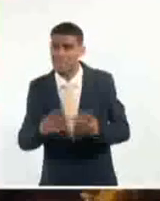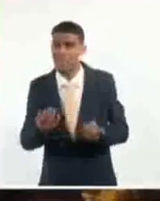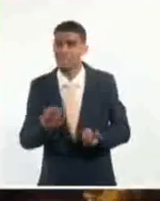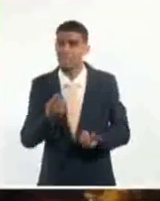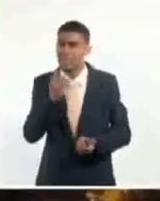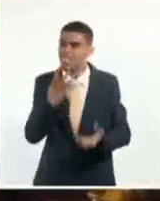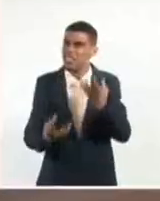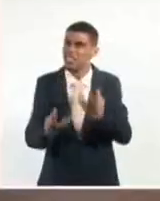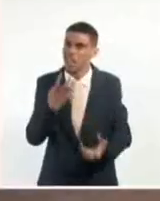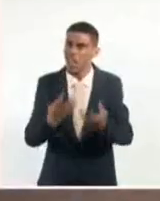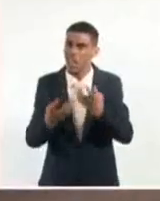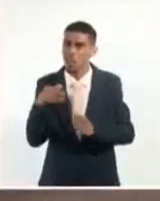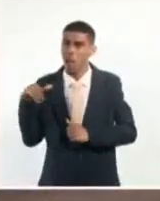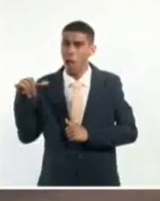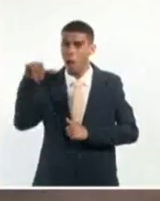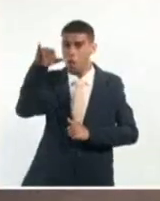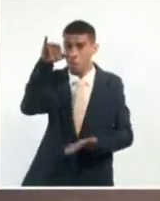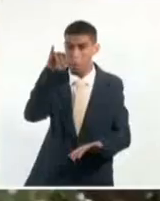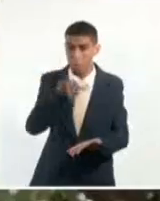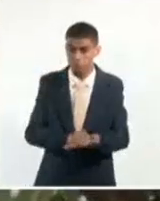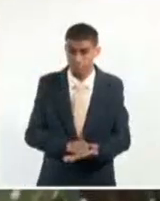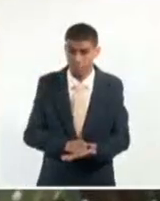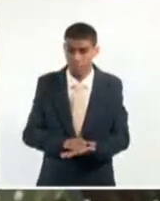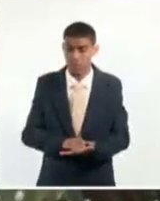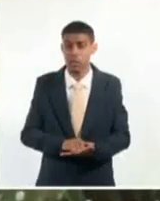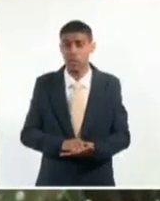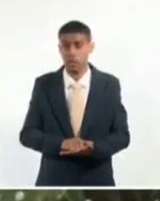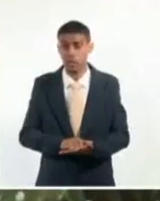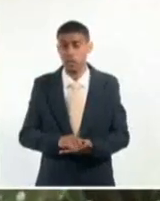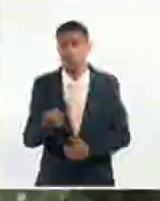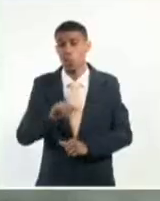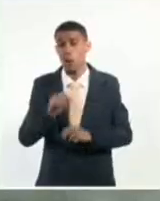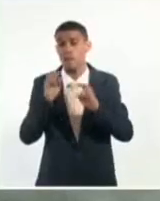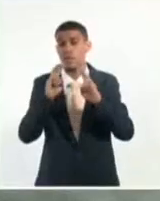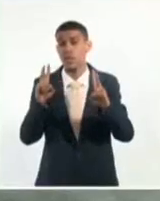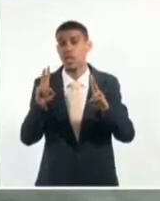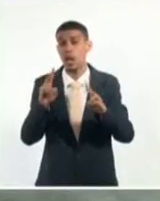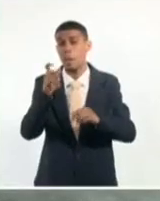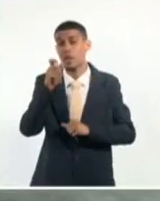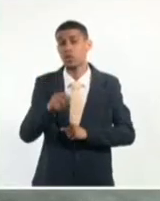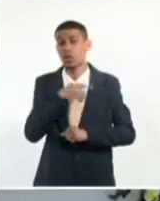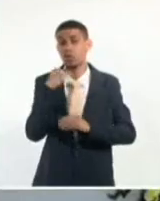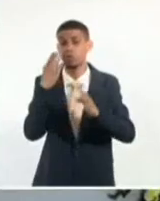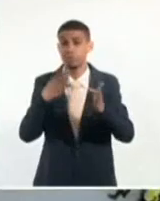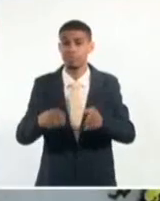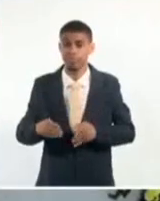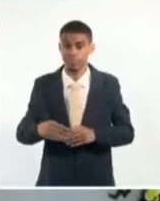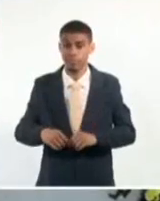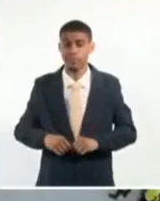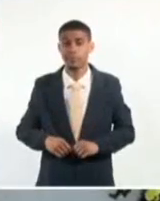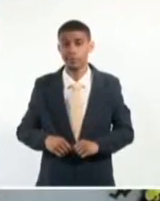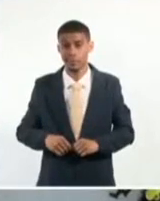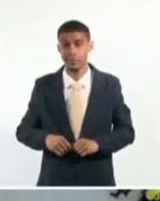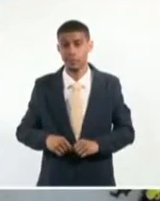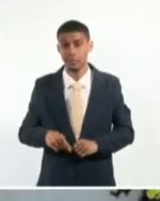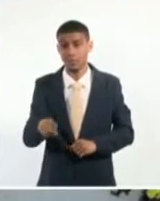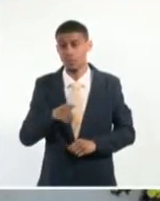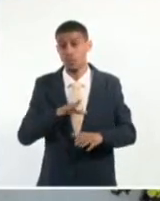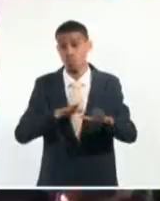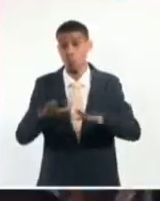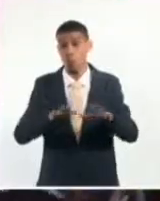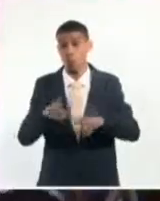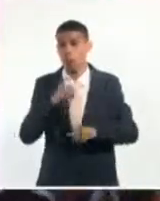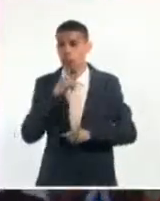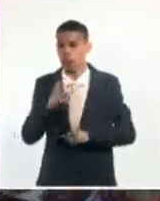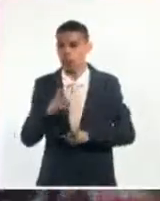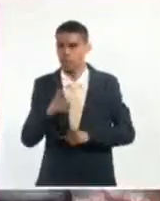que han impactado al corazón de Cuba con pérdidas de vidas humanas y cuantiosos daños materiales. Ante la adversidad y el